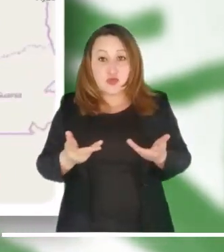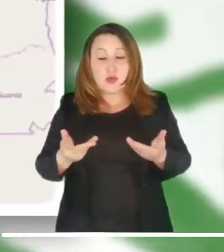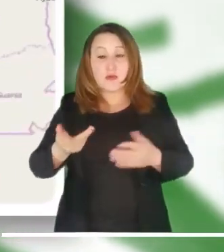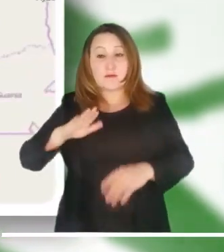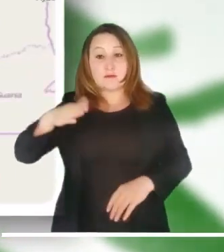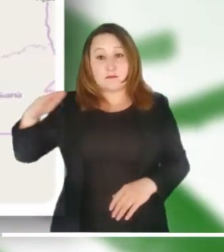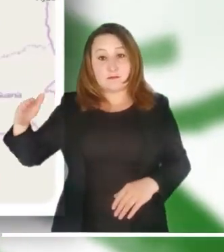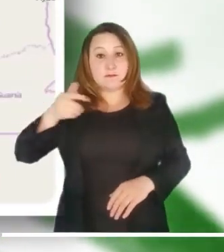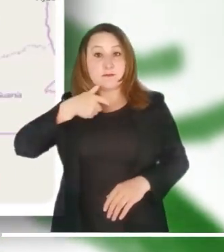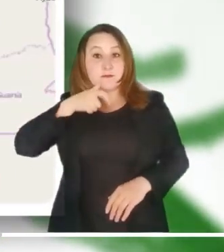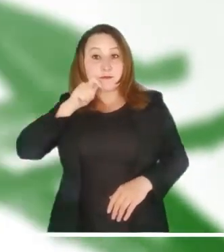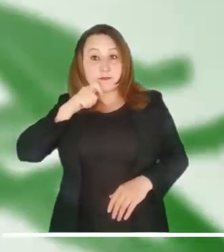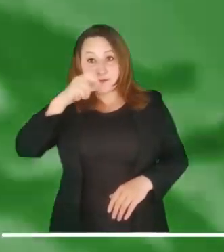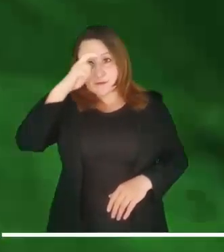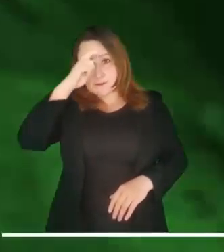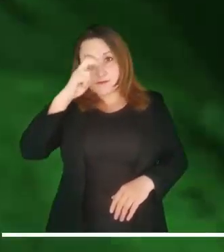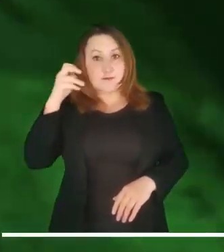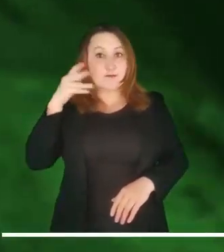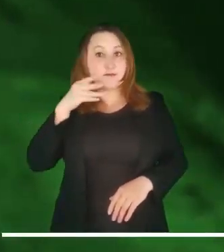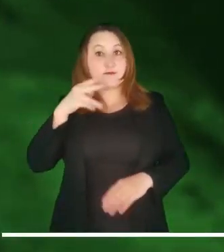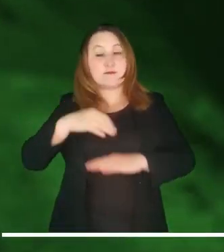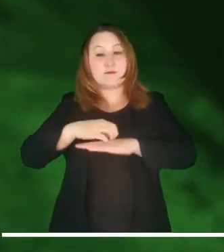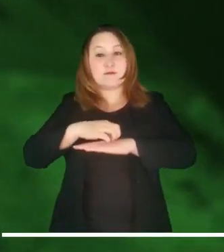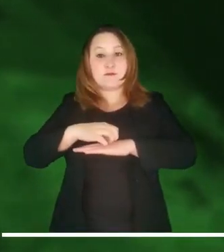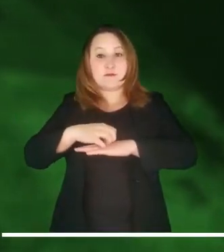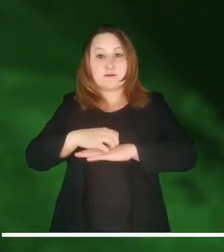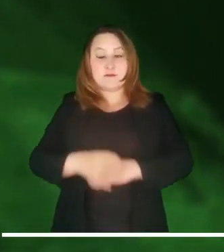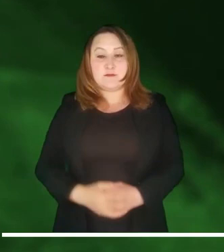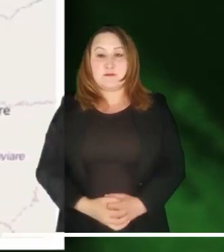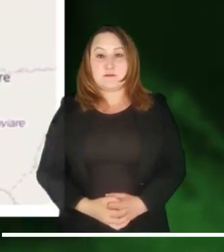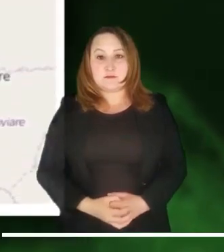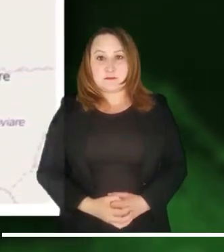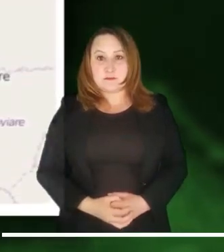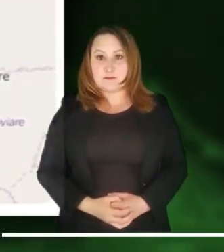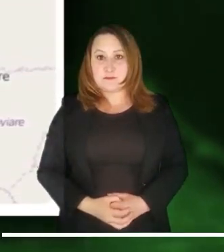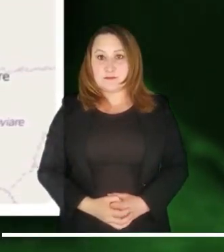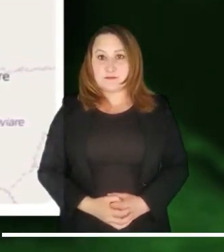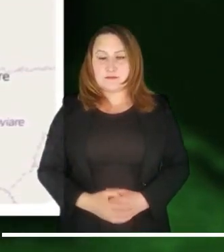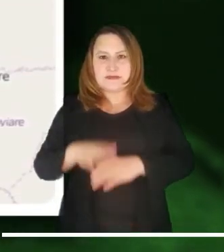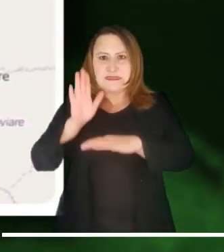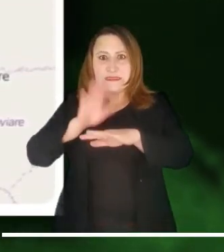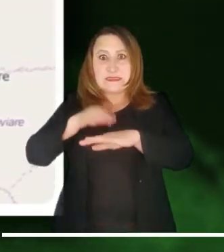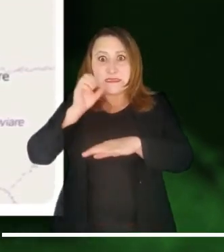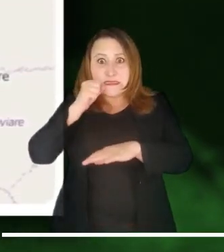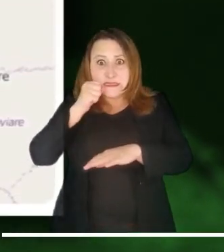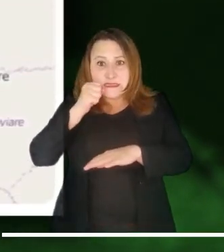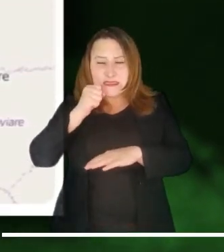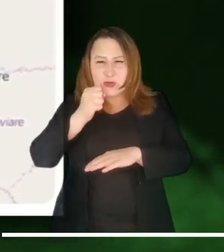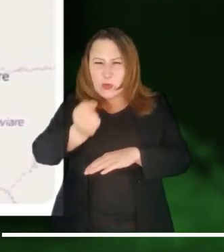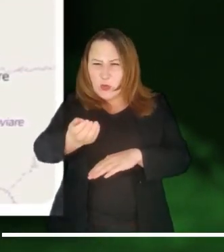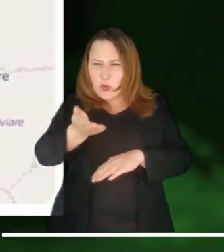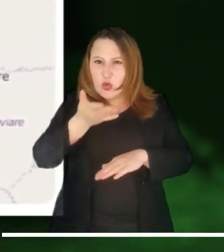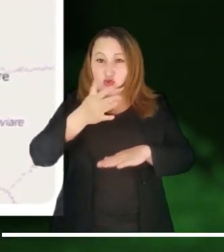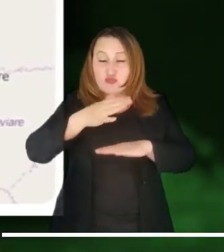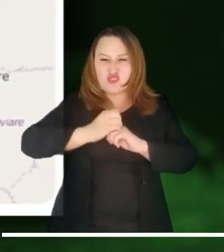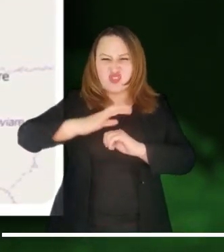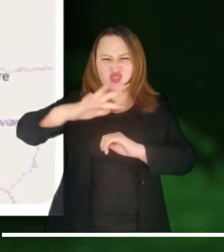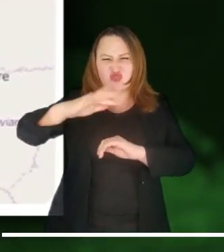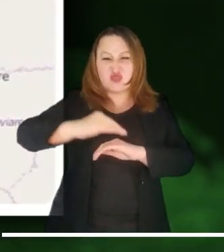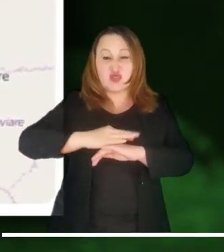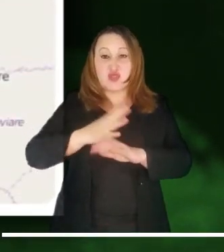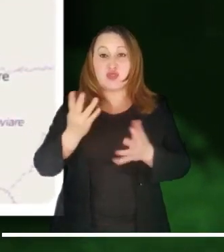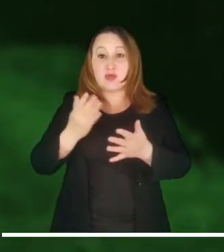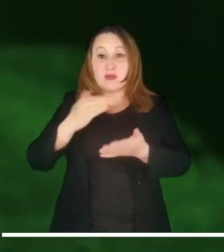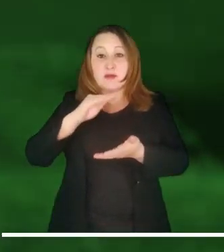Las zonas con mayor probabilidad de deslizamientos durante la noche serían Antioquia, Caldas, norte de Santander y Tolima.